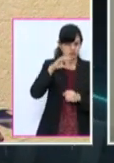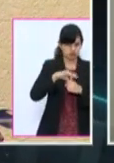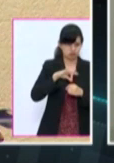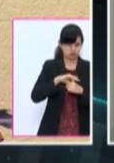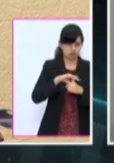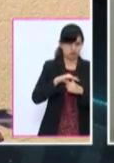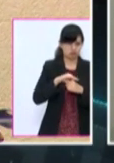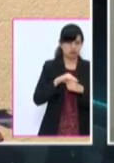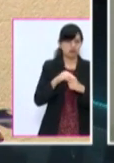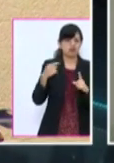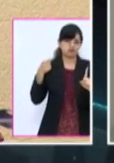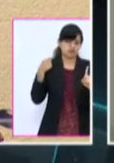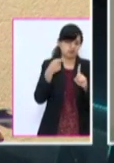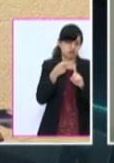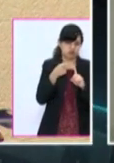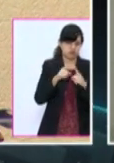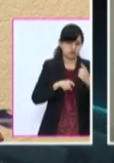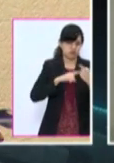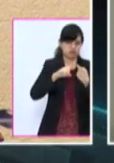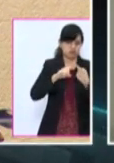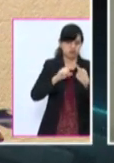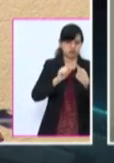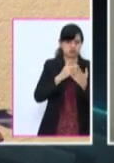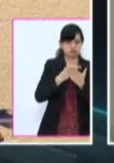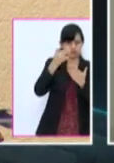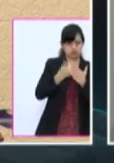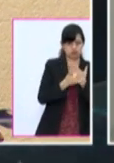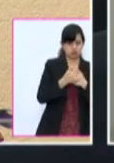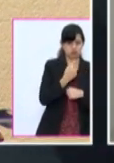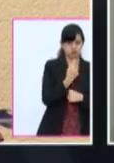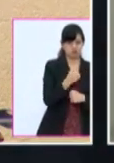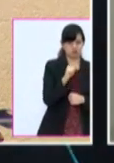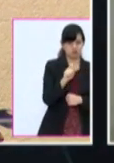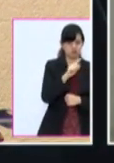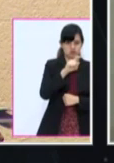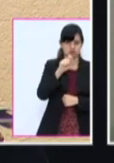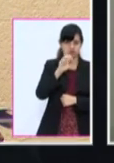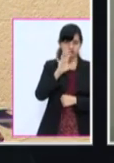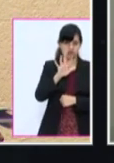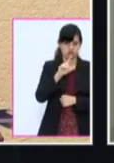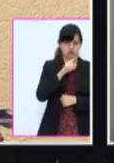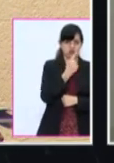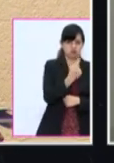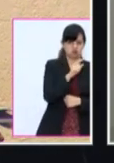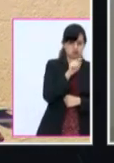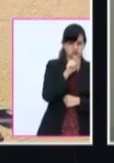estos lineamientos y esta convocatoria es el resultado de una orden que nos dio el tribunal